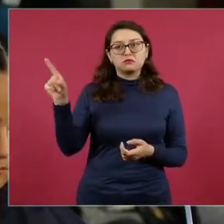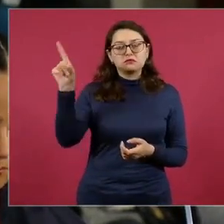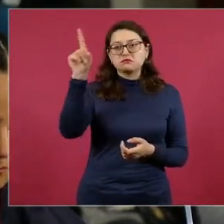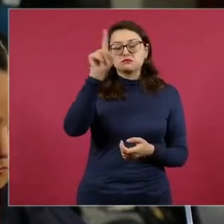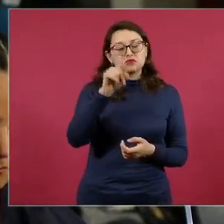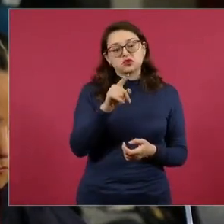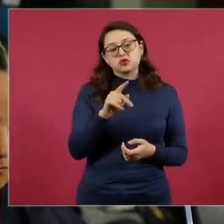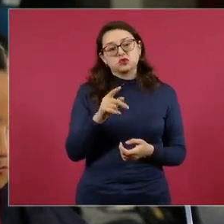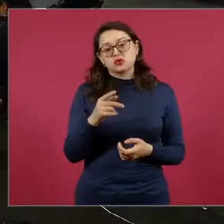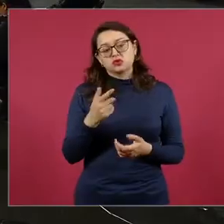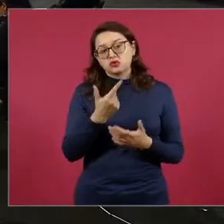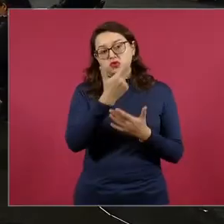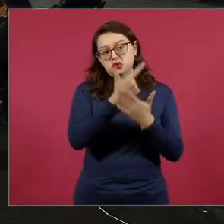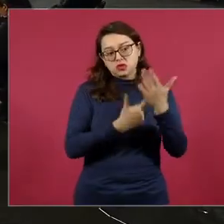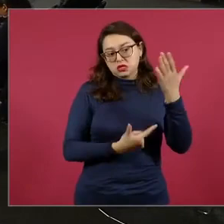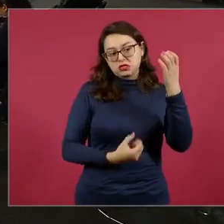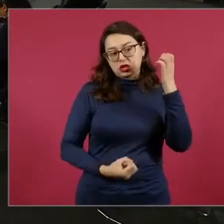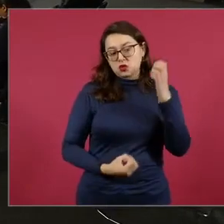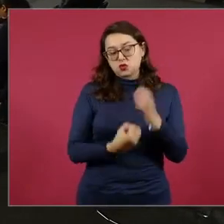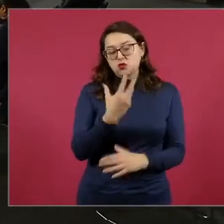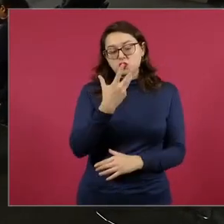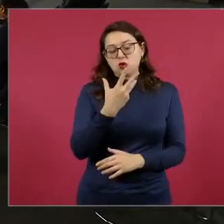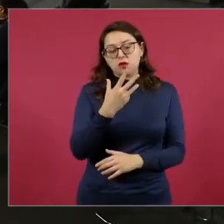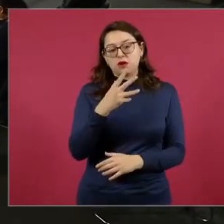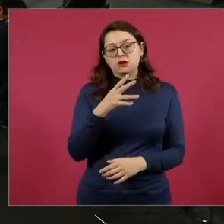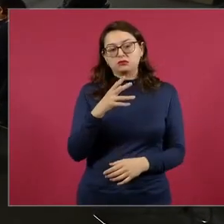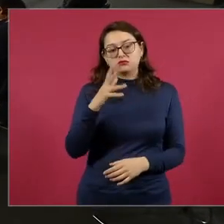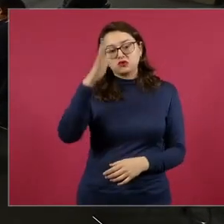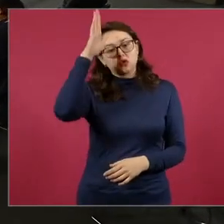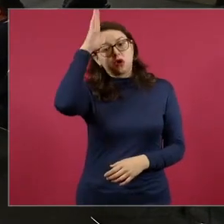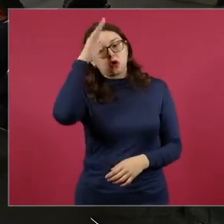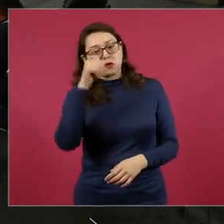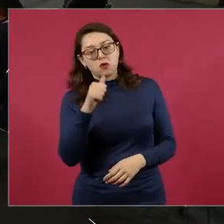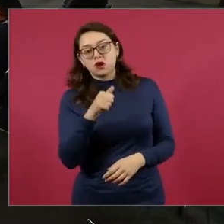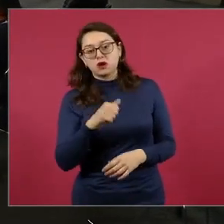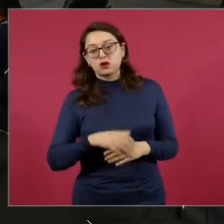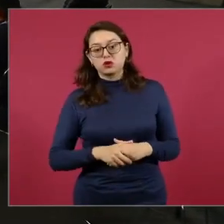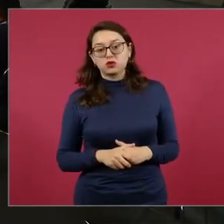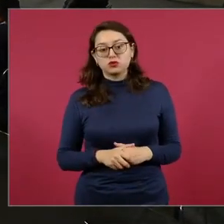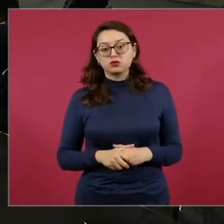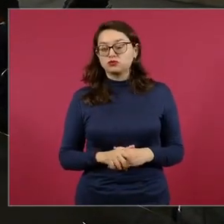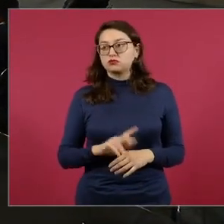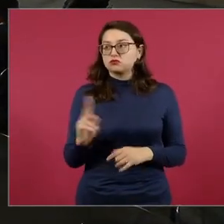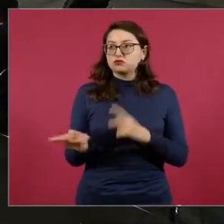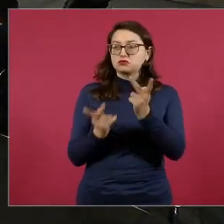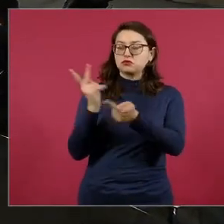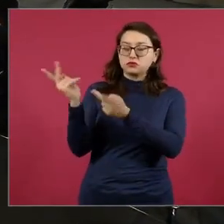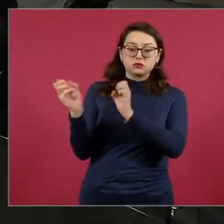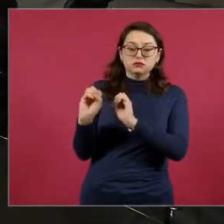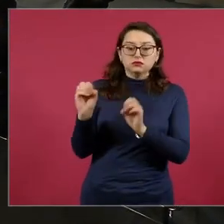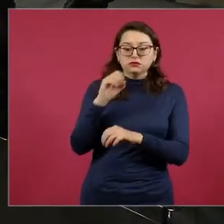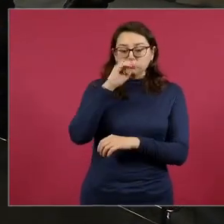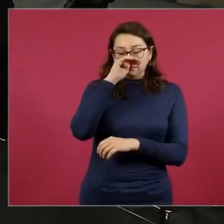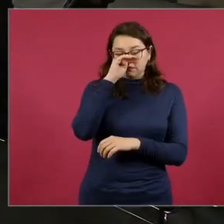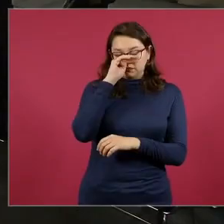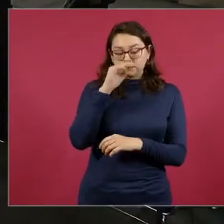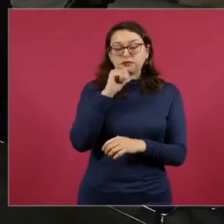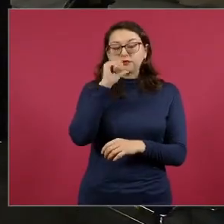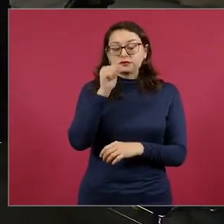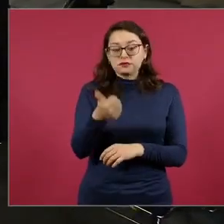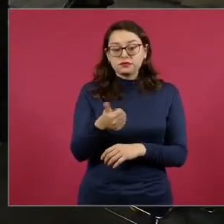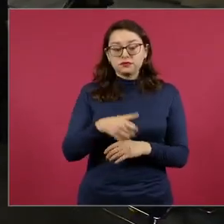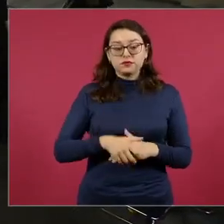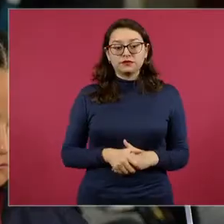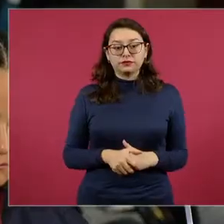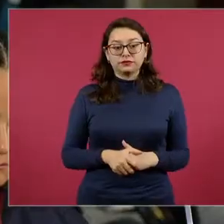sobre esta nueva base de datos que ustedes están presentando. Y una de las primeras preguntas sería también ahí, ¿por